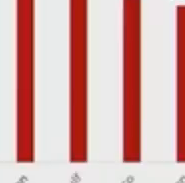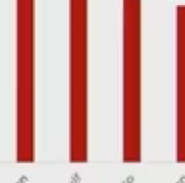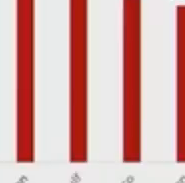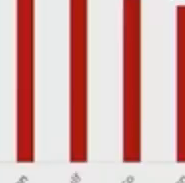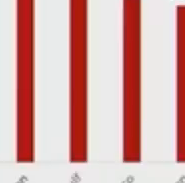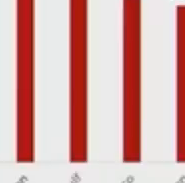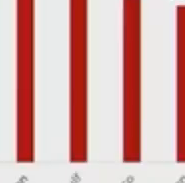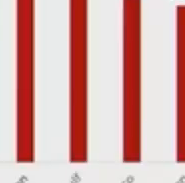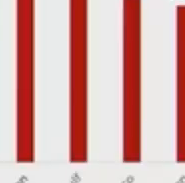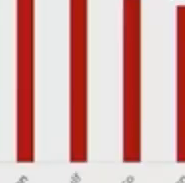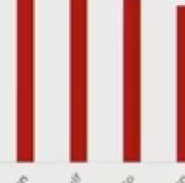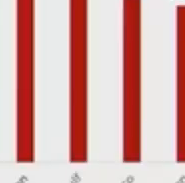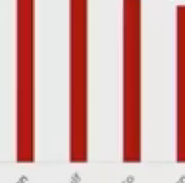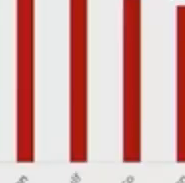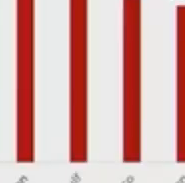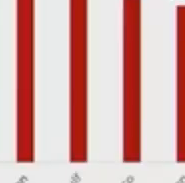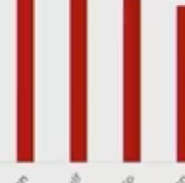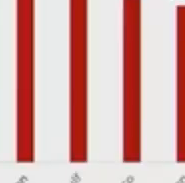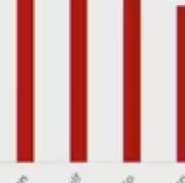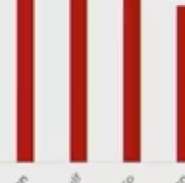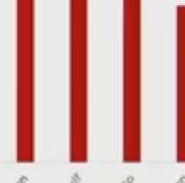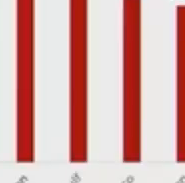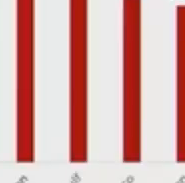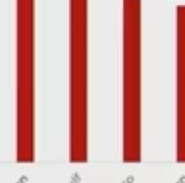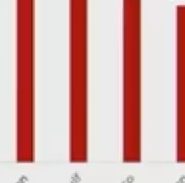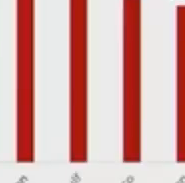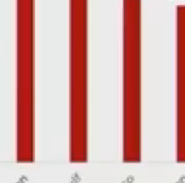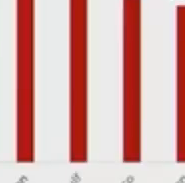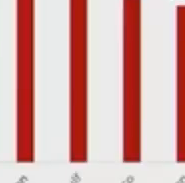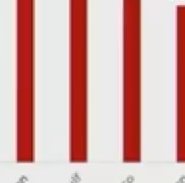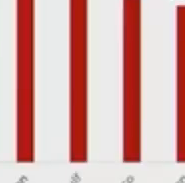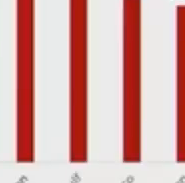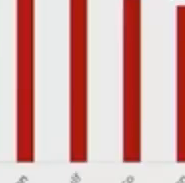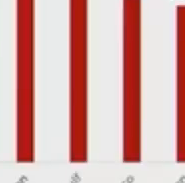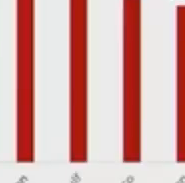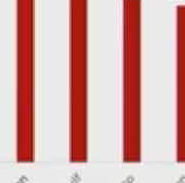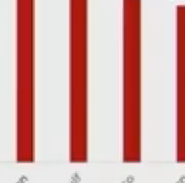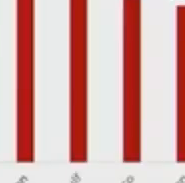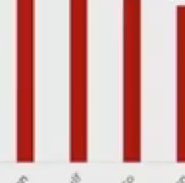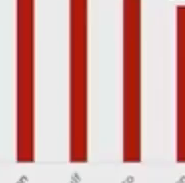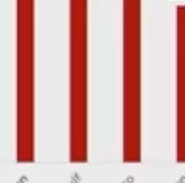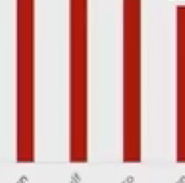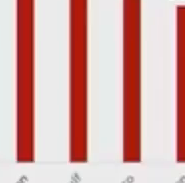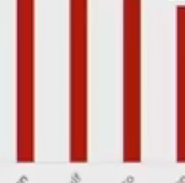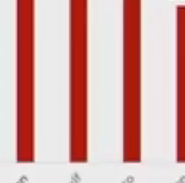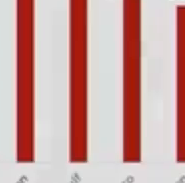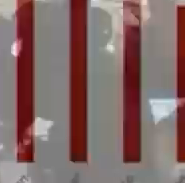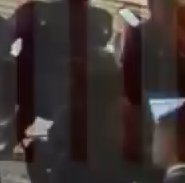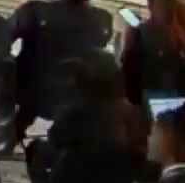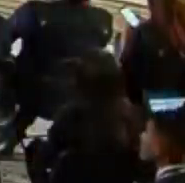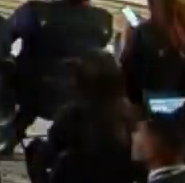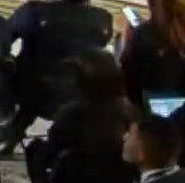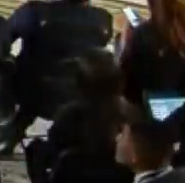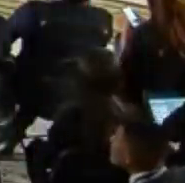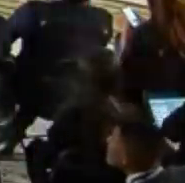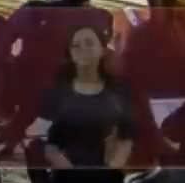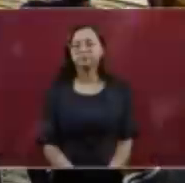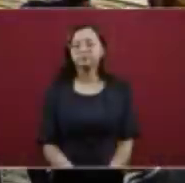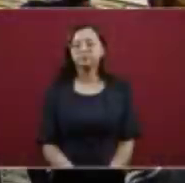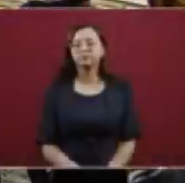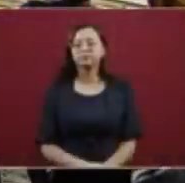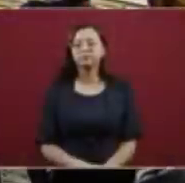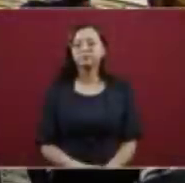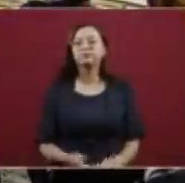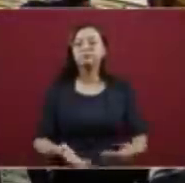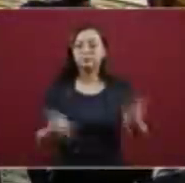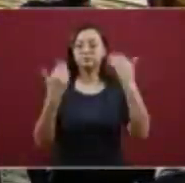Gulf 20.54, Arco 20.41 y Petroseven 20.35.